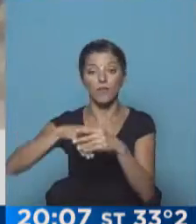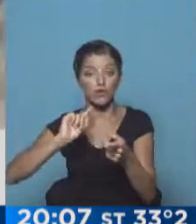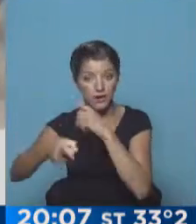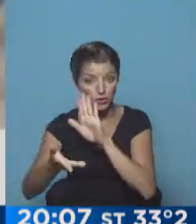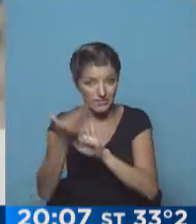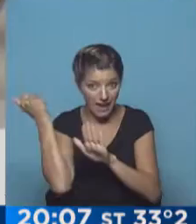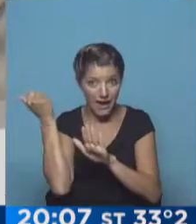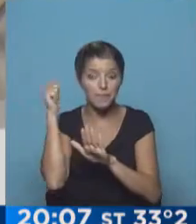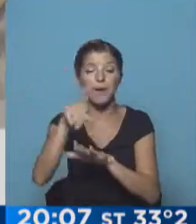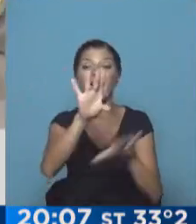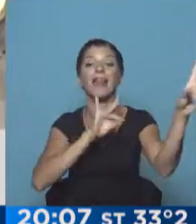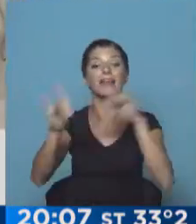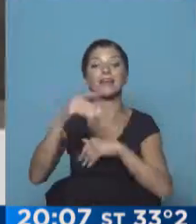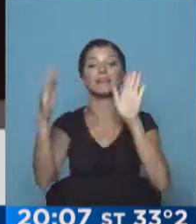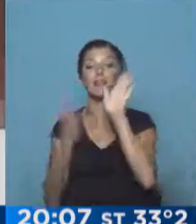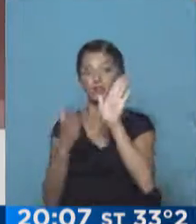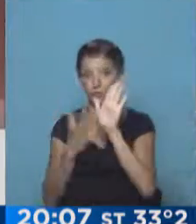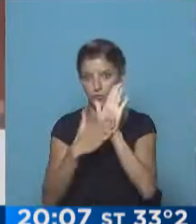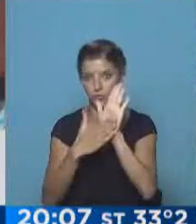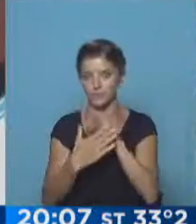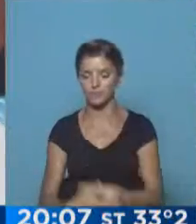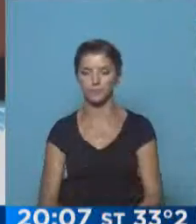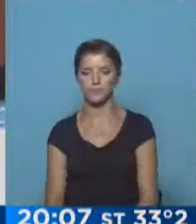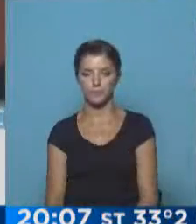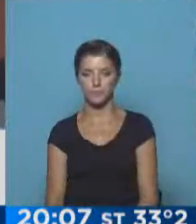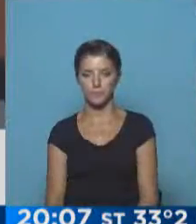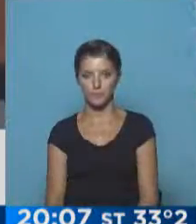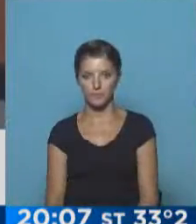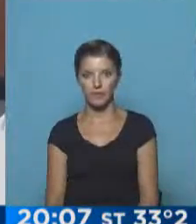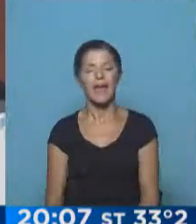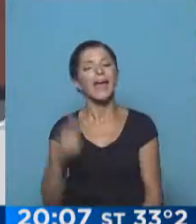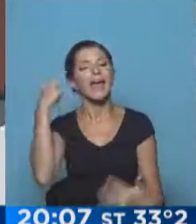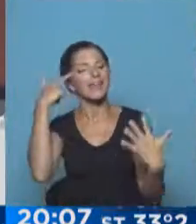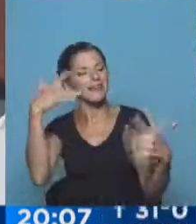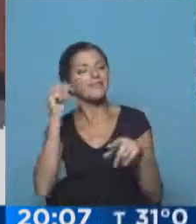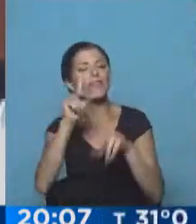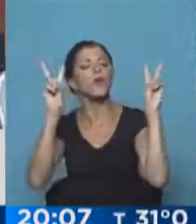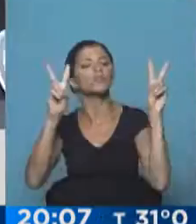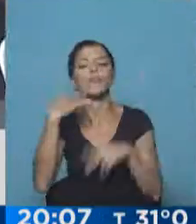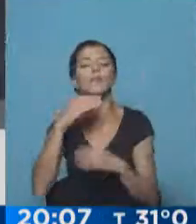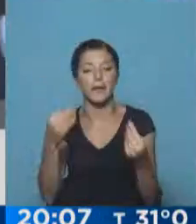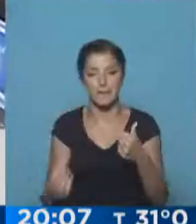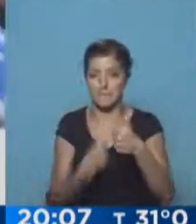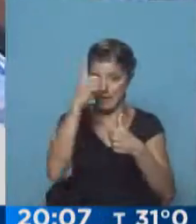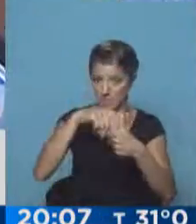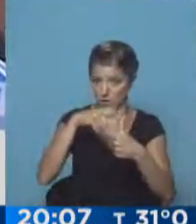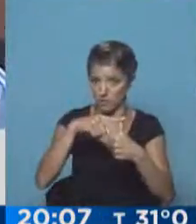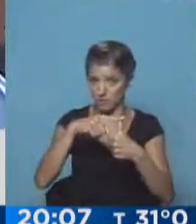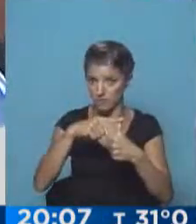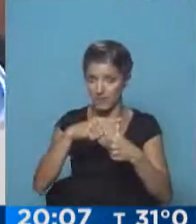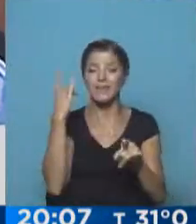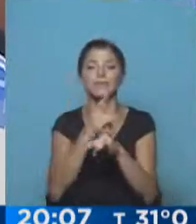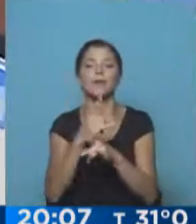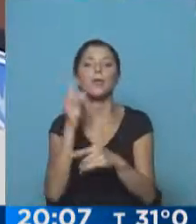la elección de autoridades. La inteligencia del justicialismo tiene que ser, primero, quedar siempre como aquel